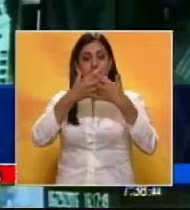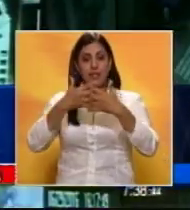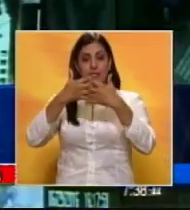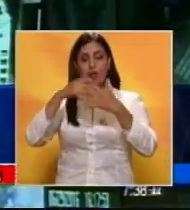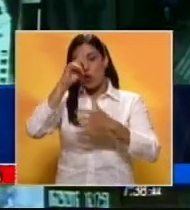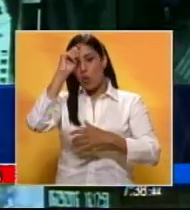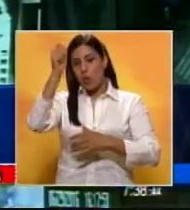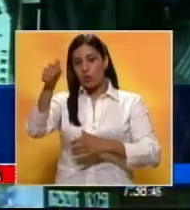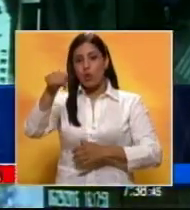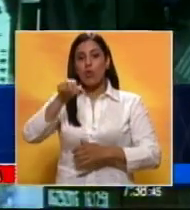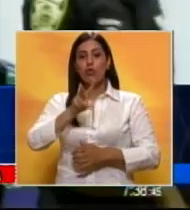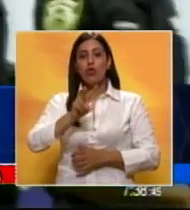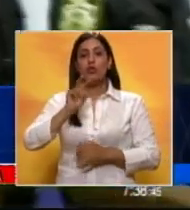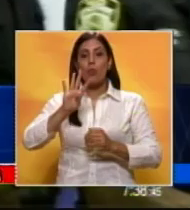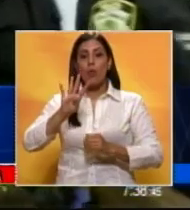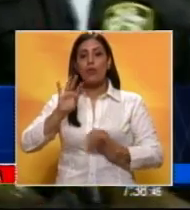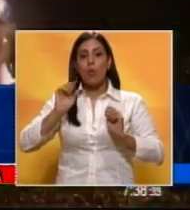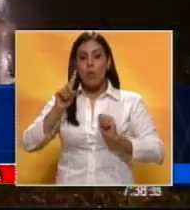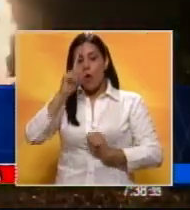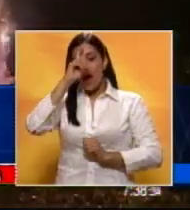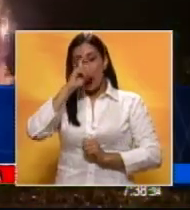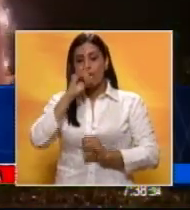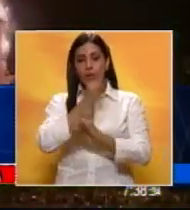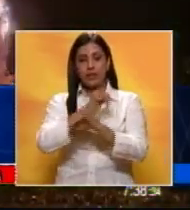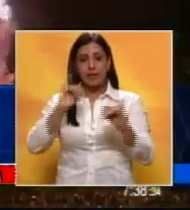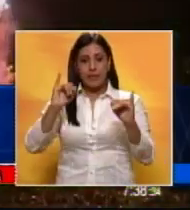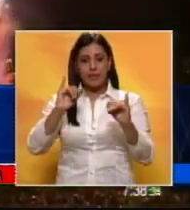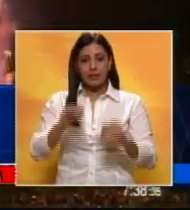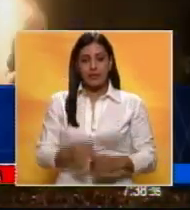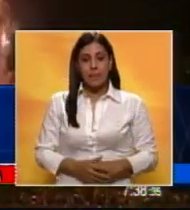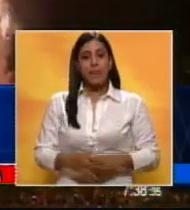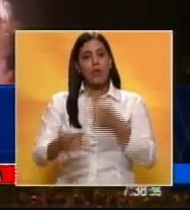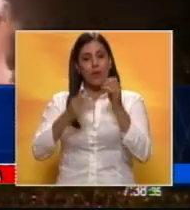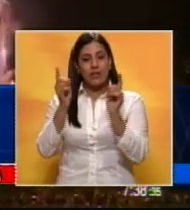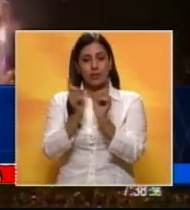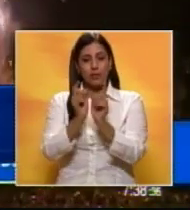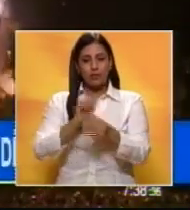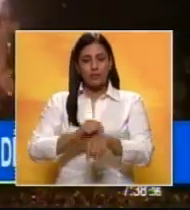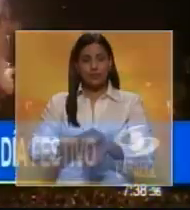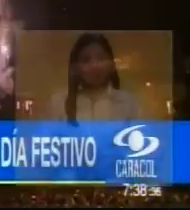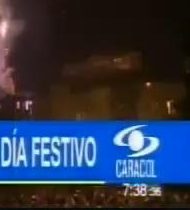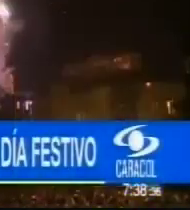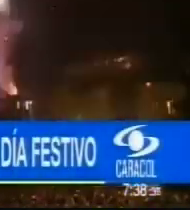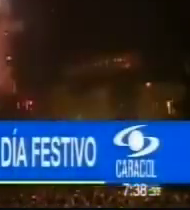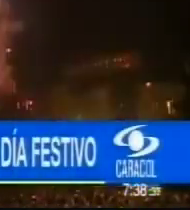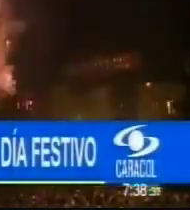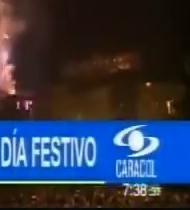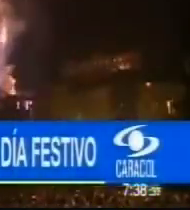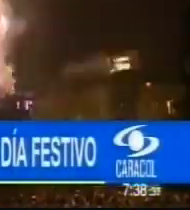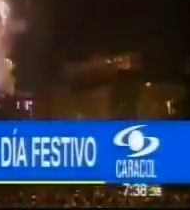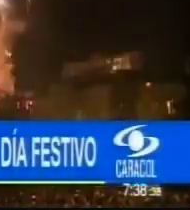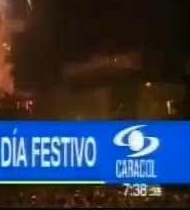norteamericano conmemora hoy 241 años de su independencia. Los detalles en breve, ya volvemos.